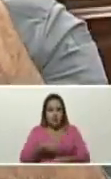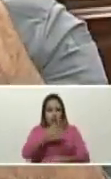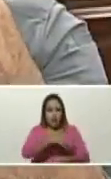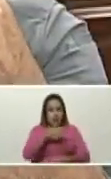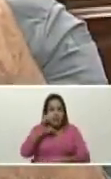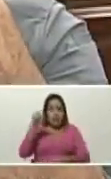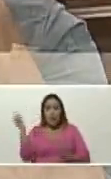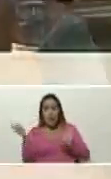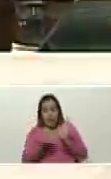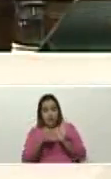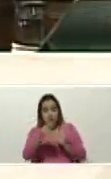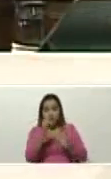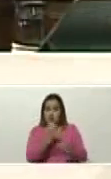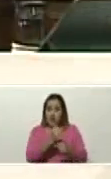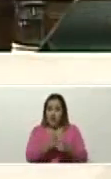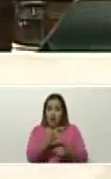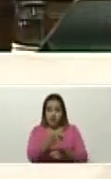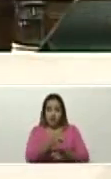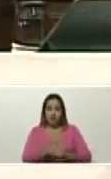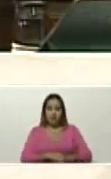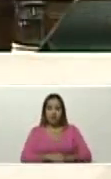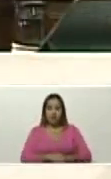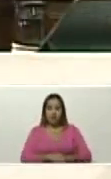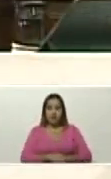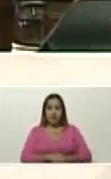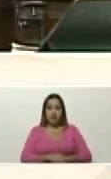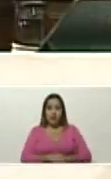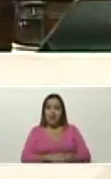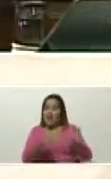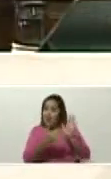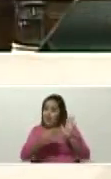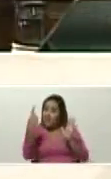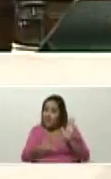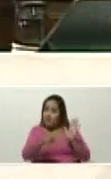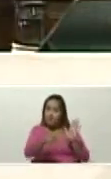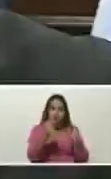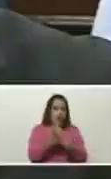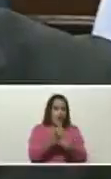tarea, Mervin. No tienes otra tarea, esta es tu tarea.